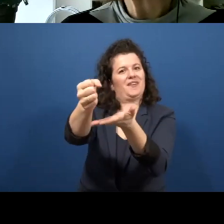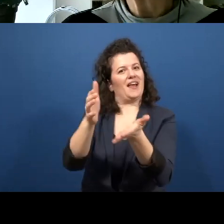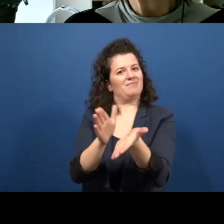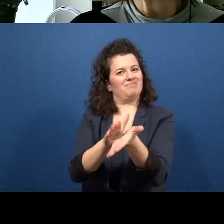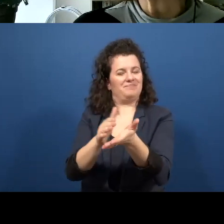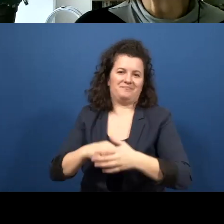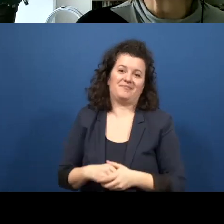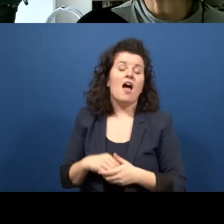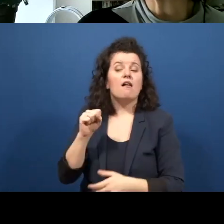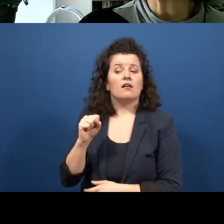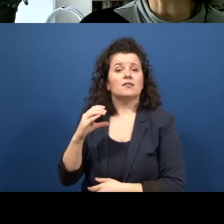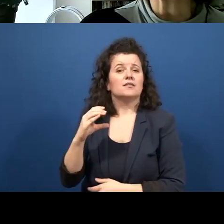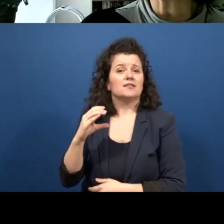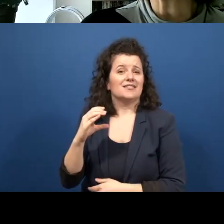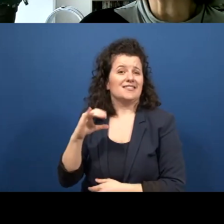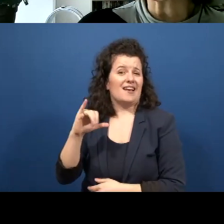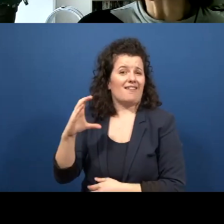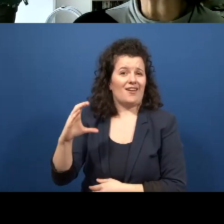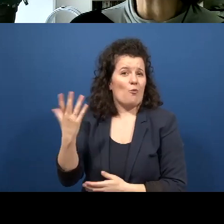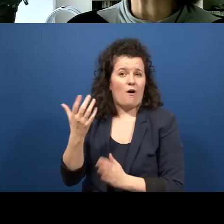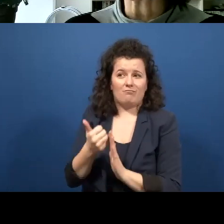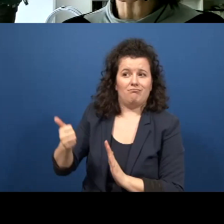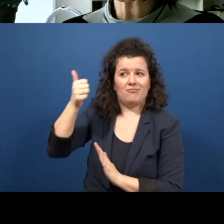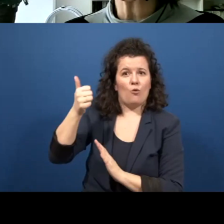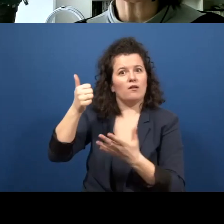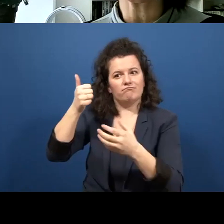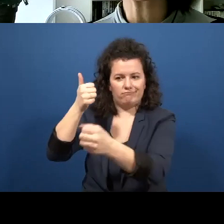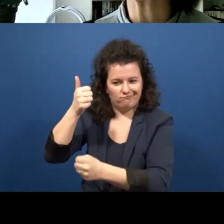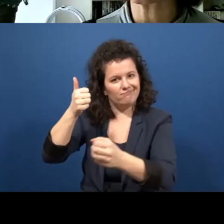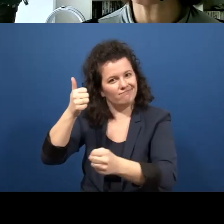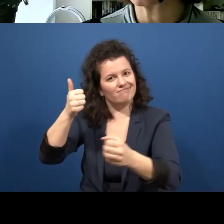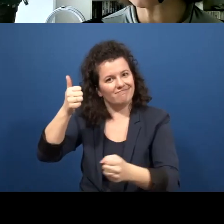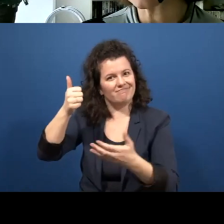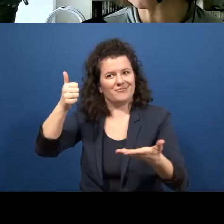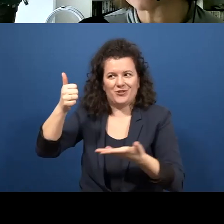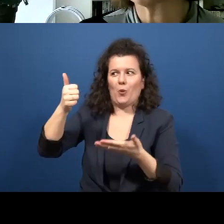será palpable. Como les dije ya, la SCIC